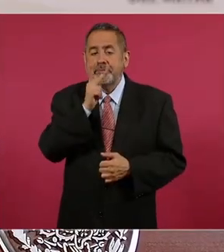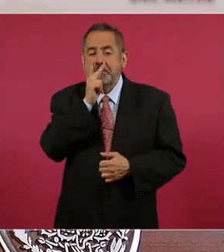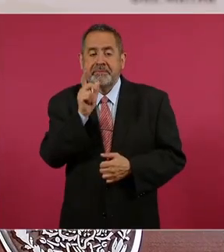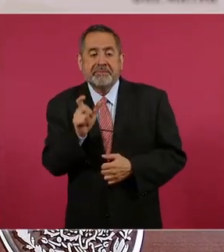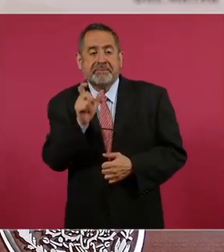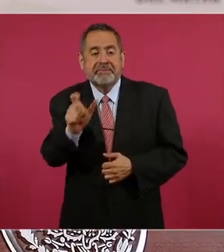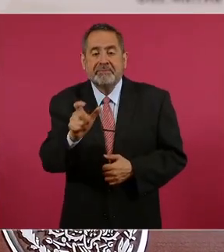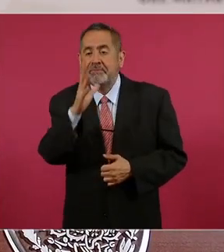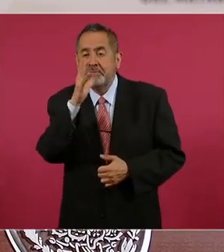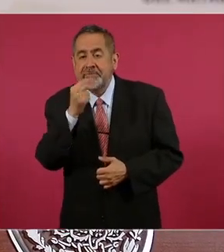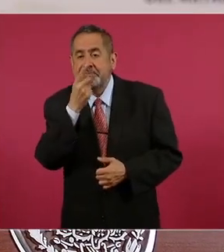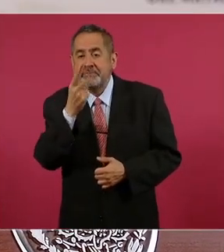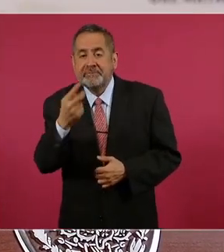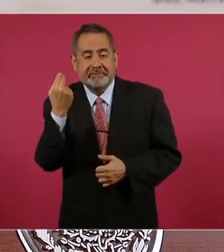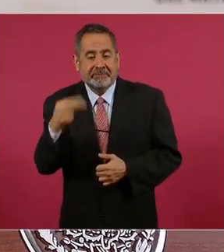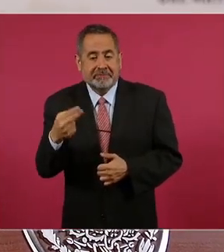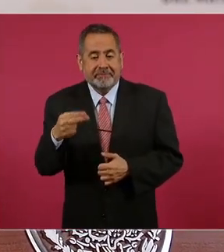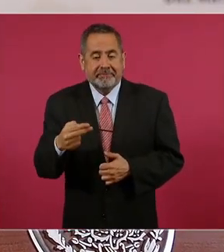que yo